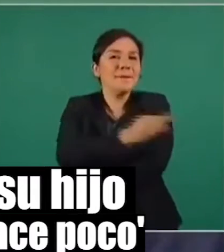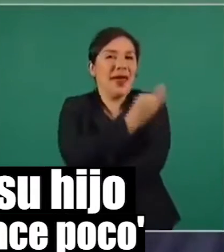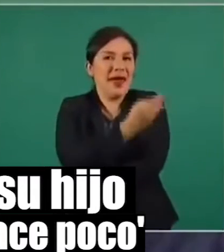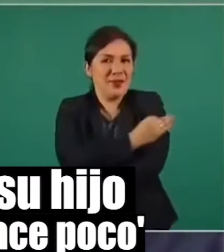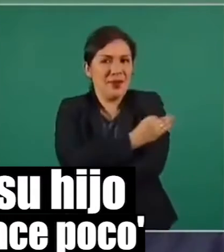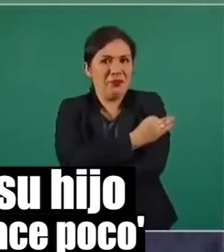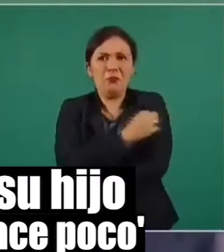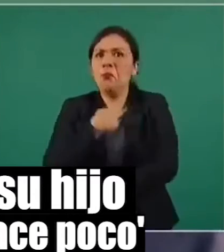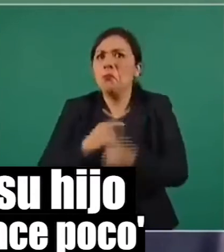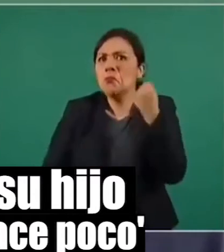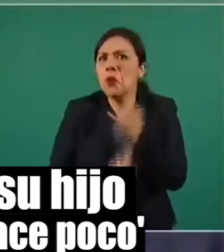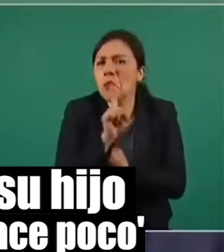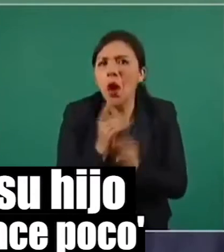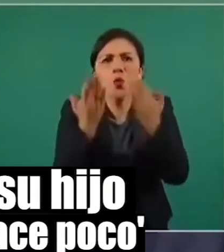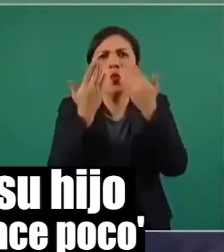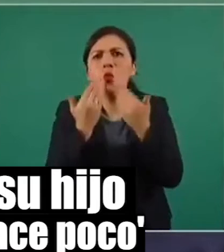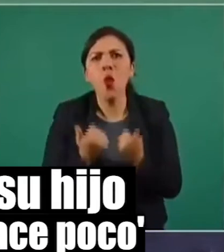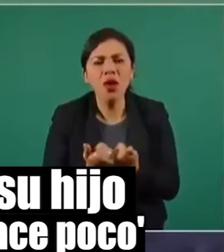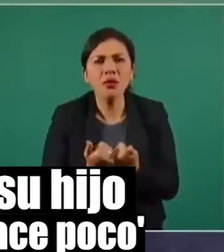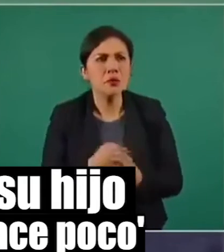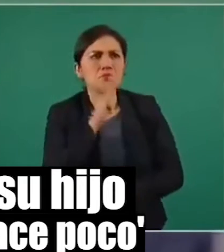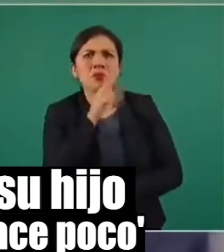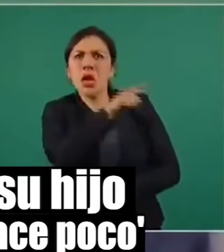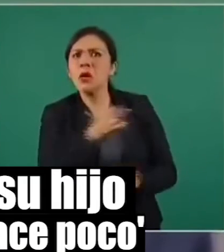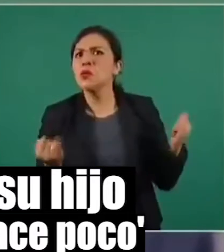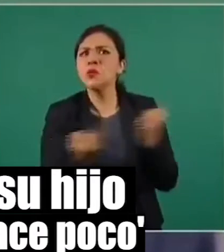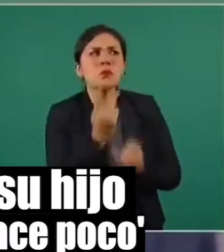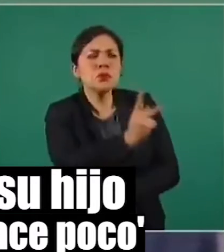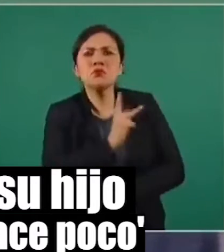y no tuve el problema ni la mamá